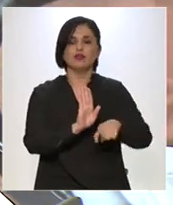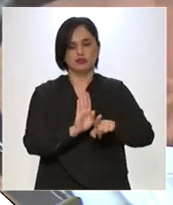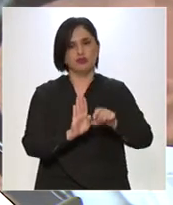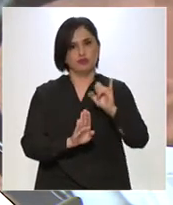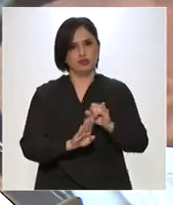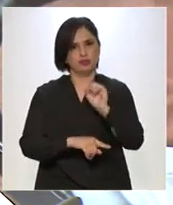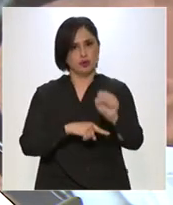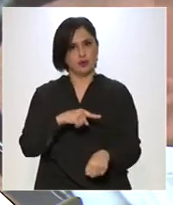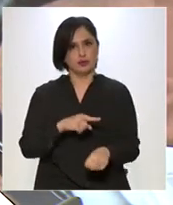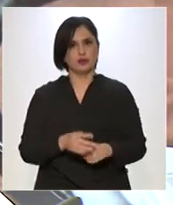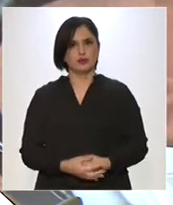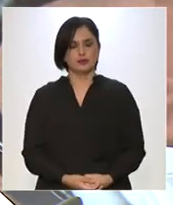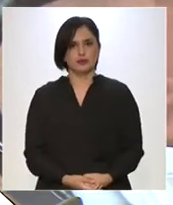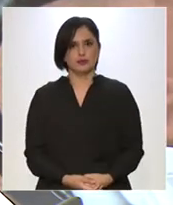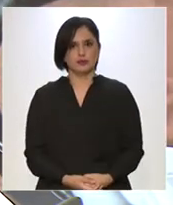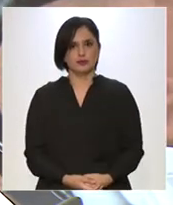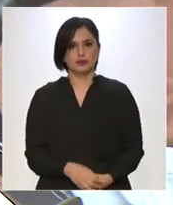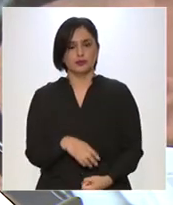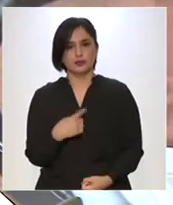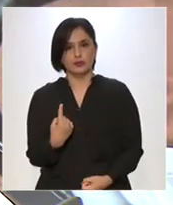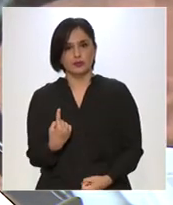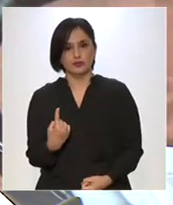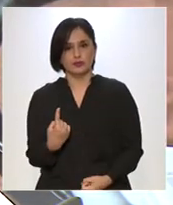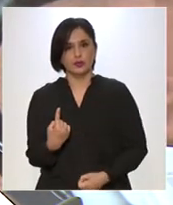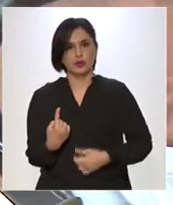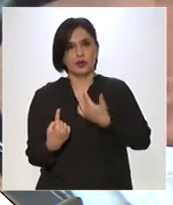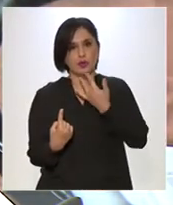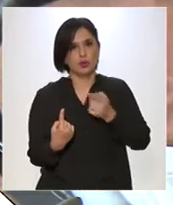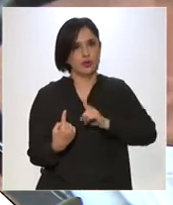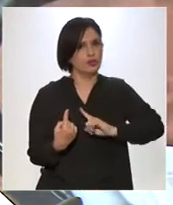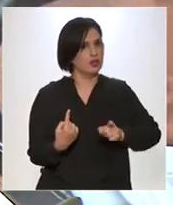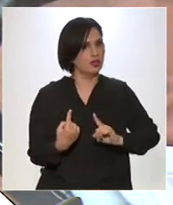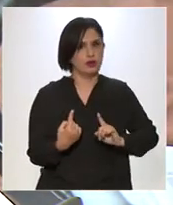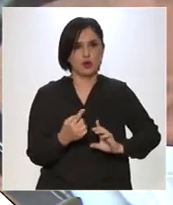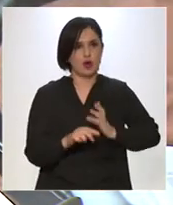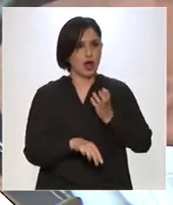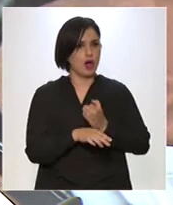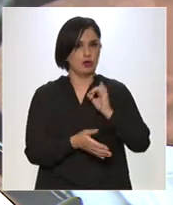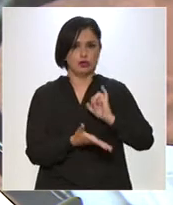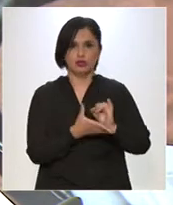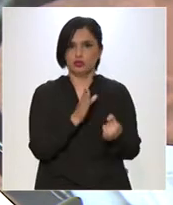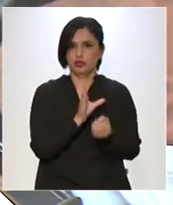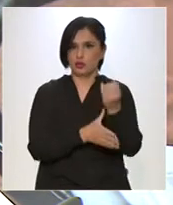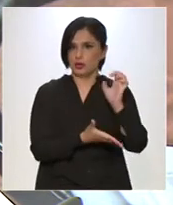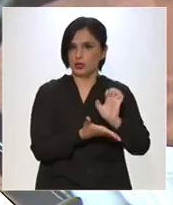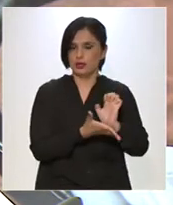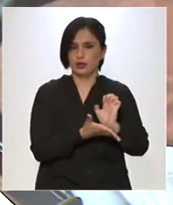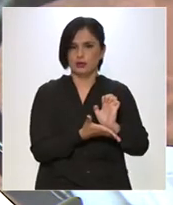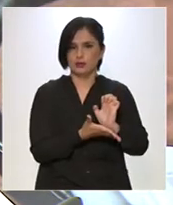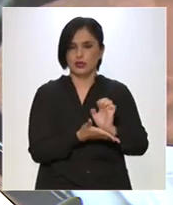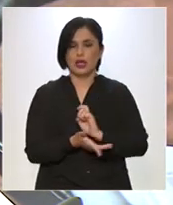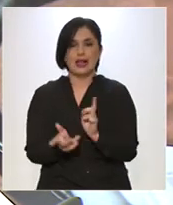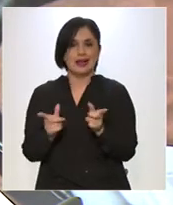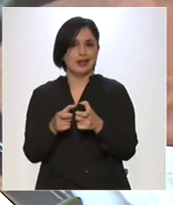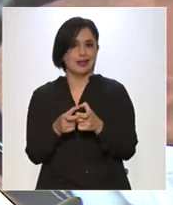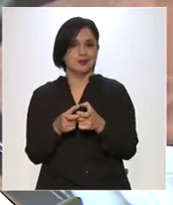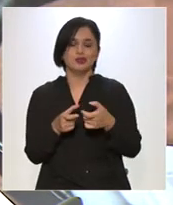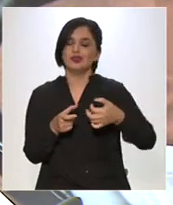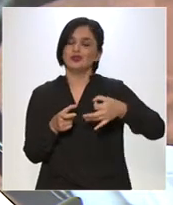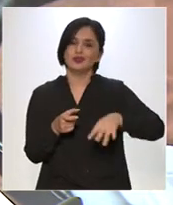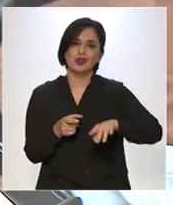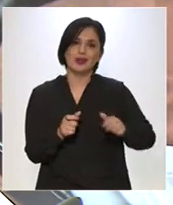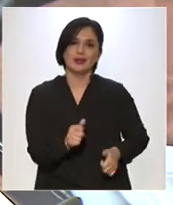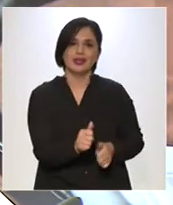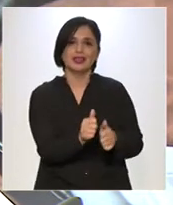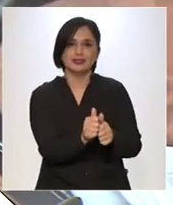absolutamente admisible. En primer lugar, porque no crea ningún órgano de la Administración del Estado. La Comisión es meramente